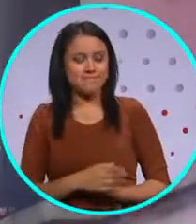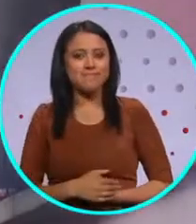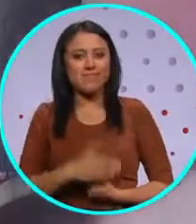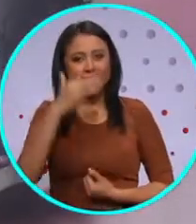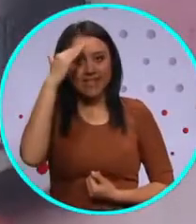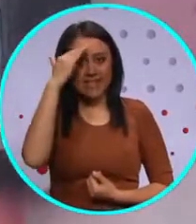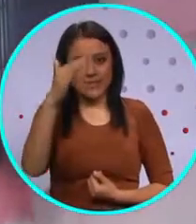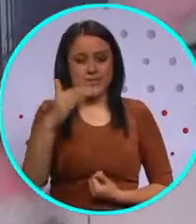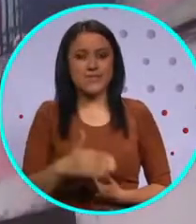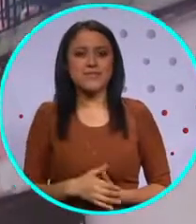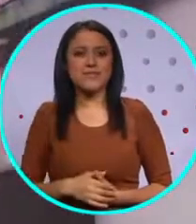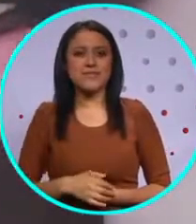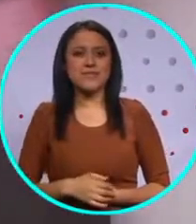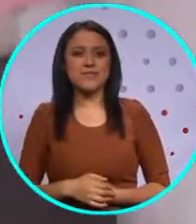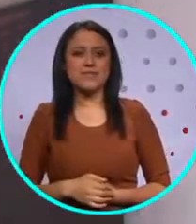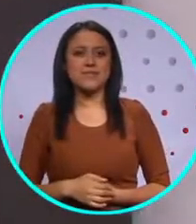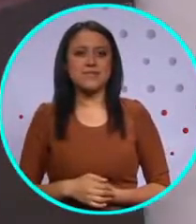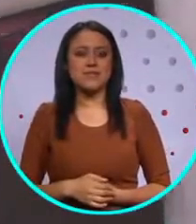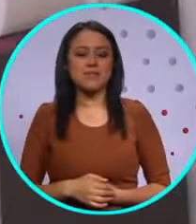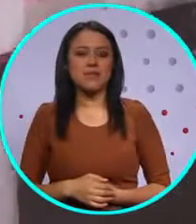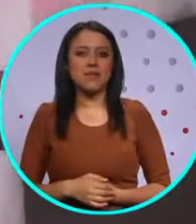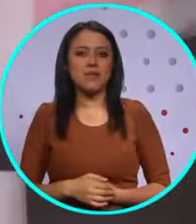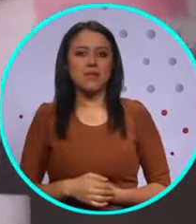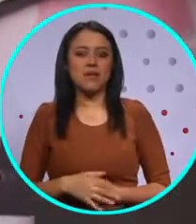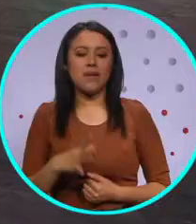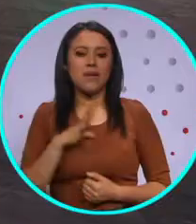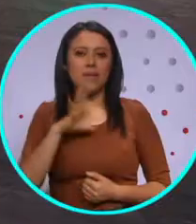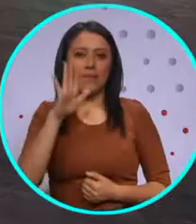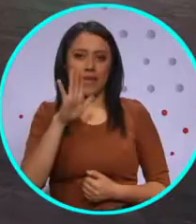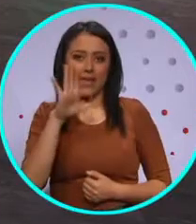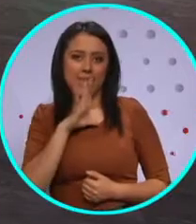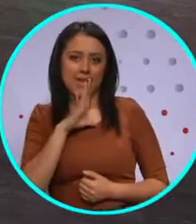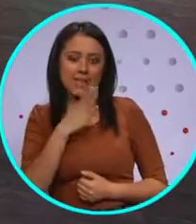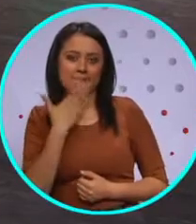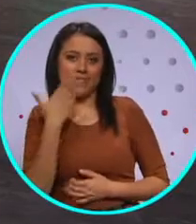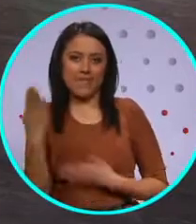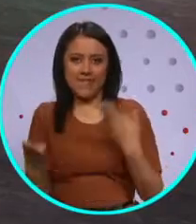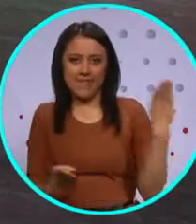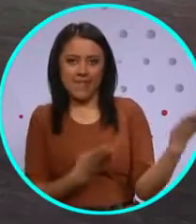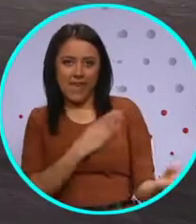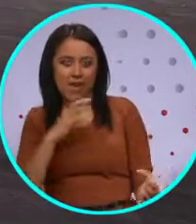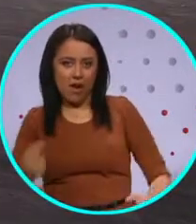así como más coqueta con una piernita avanza revista